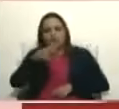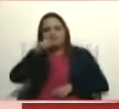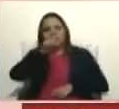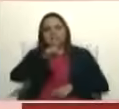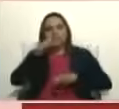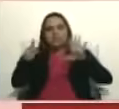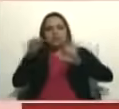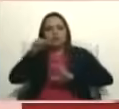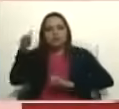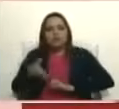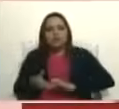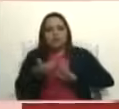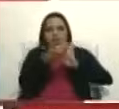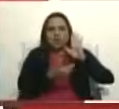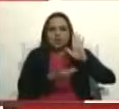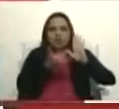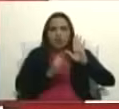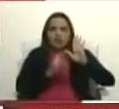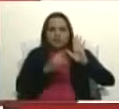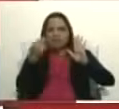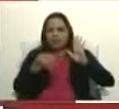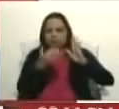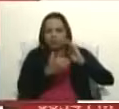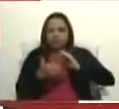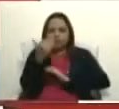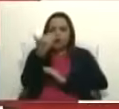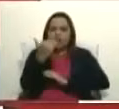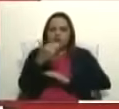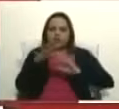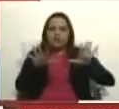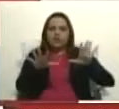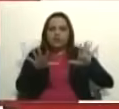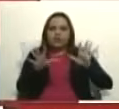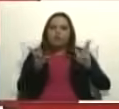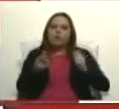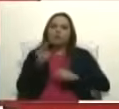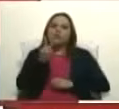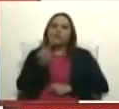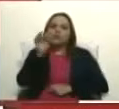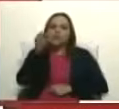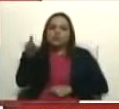98,16%. Esto va a pasar de 10. Bueno, hay que sacar la cuentica, ¿cuánto es el 2%? Pues